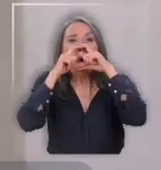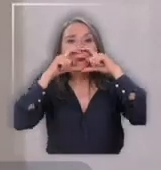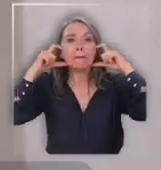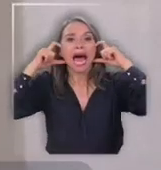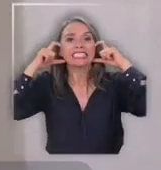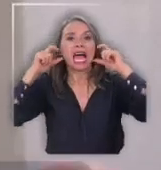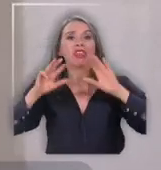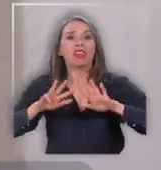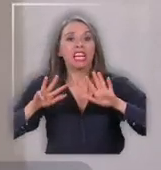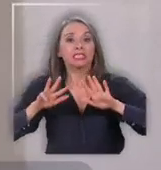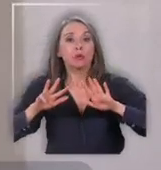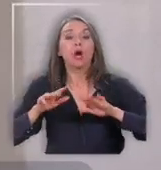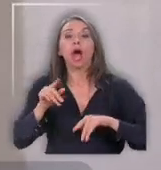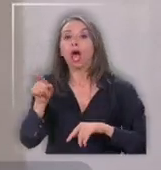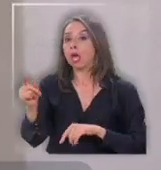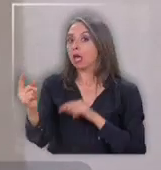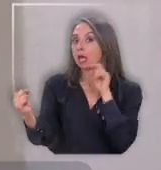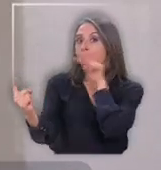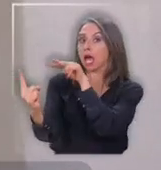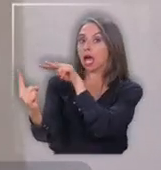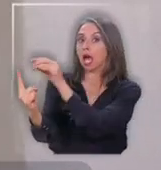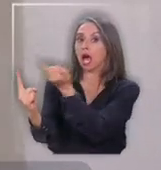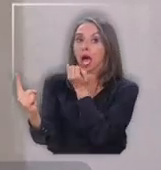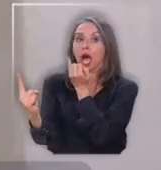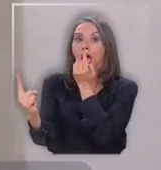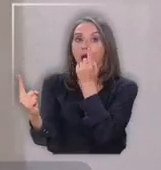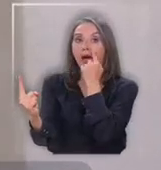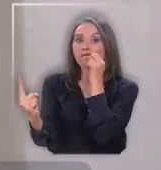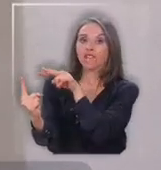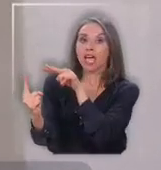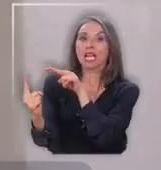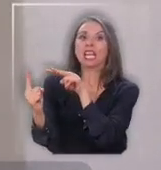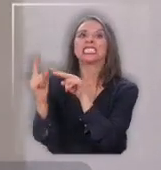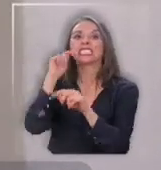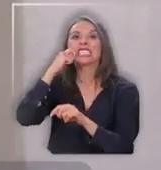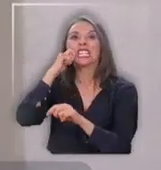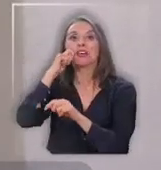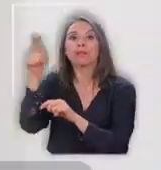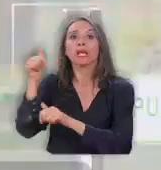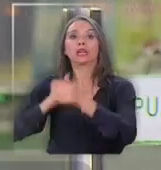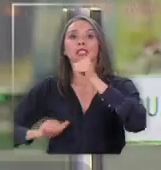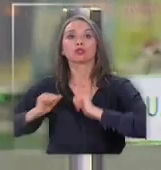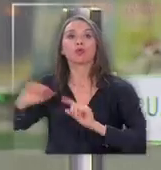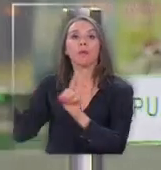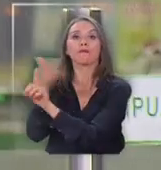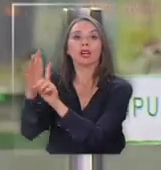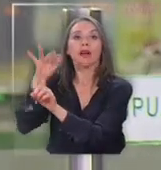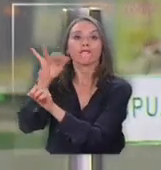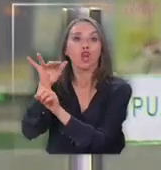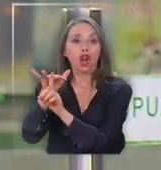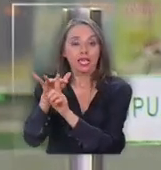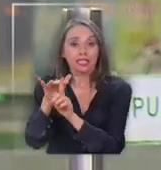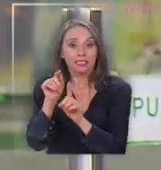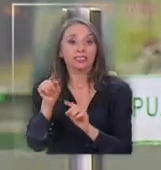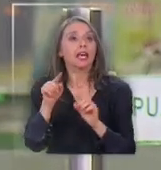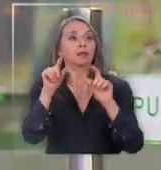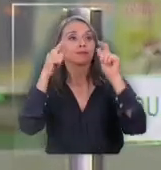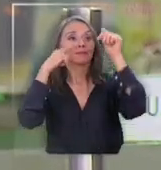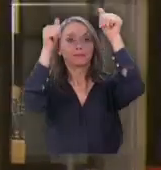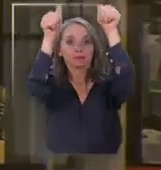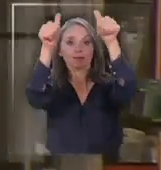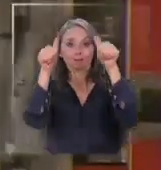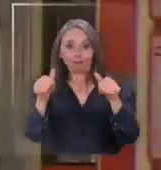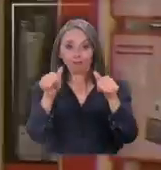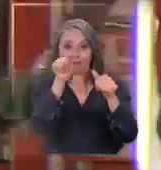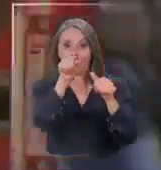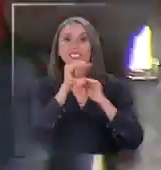género y en este momento a la persona que está sufriendo hecho de violencia. Algunas cuentan con estos letreros para dar